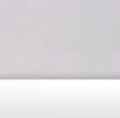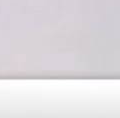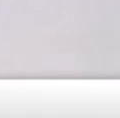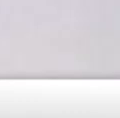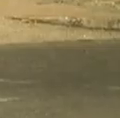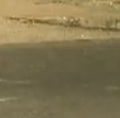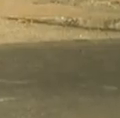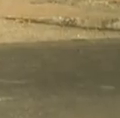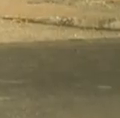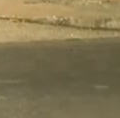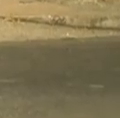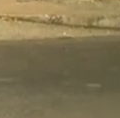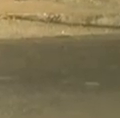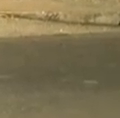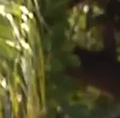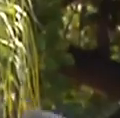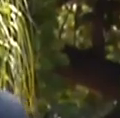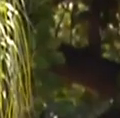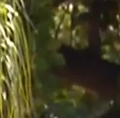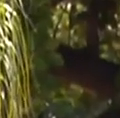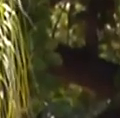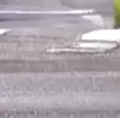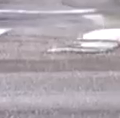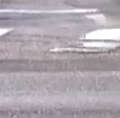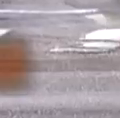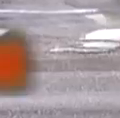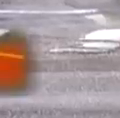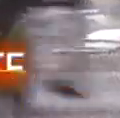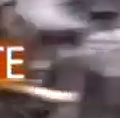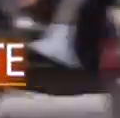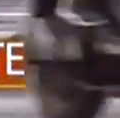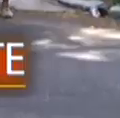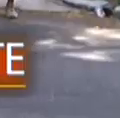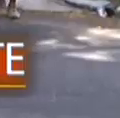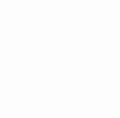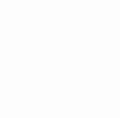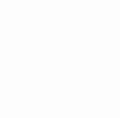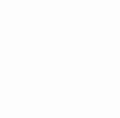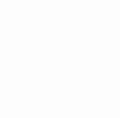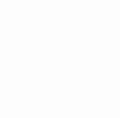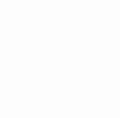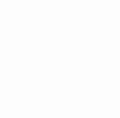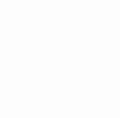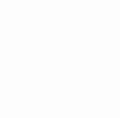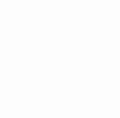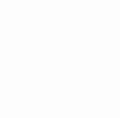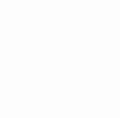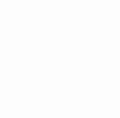Evita